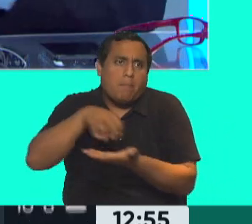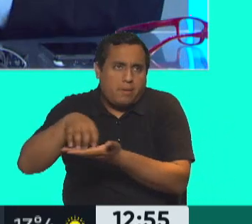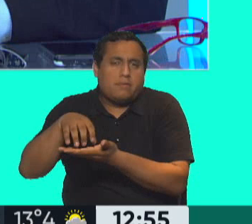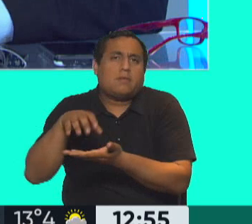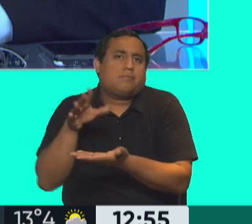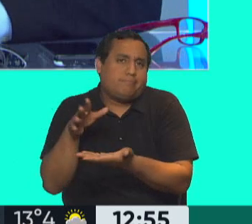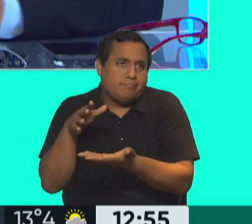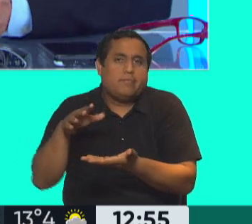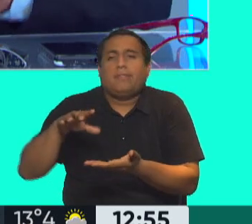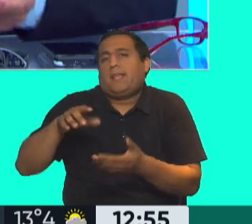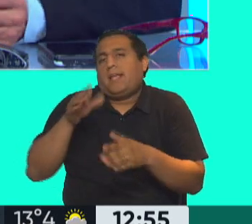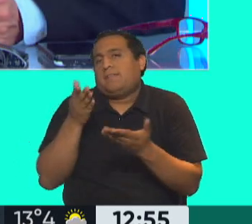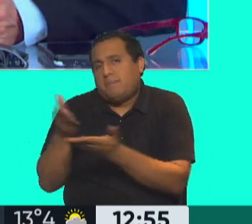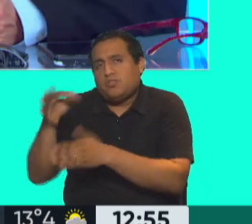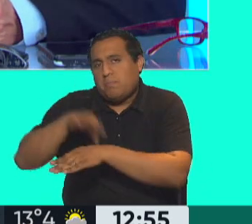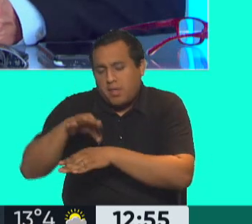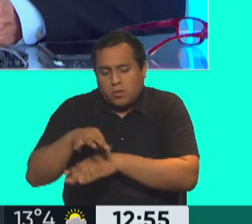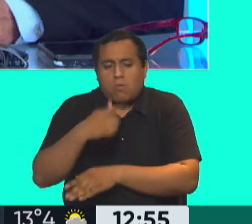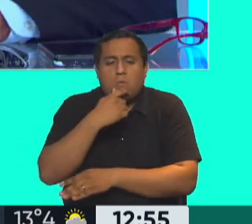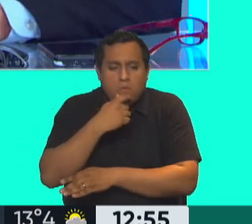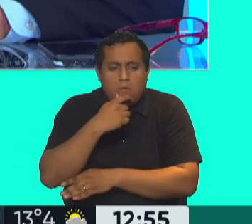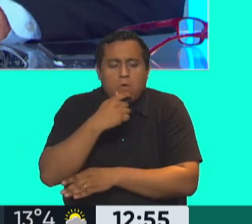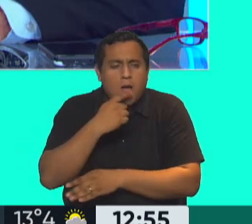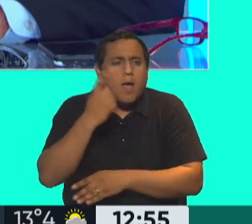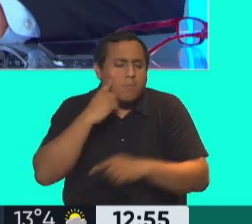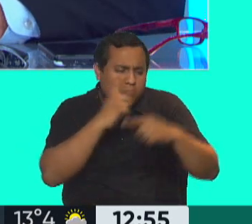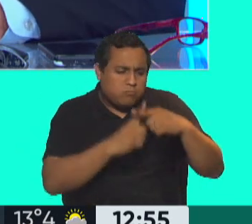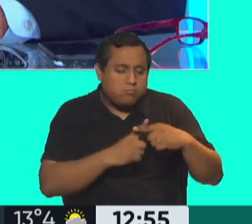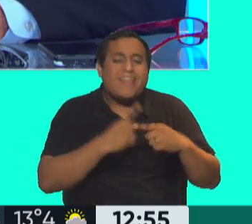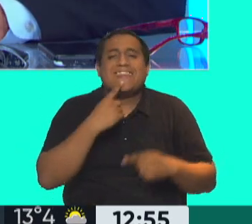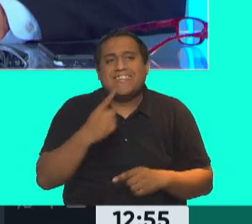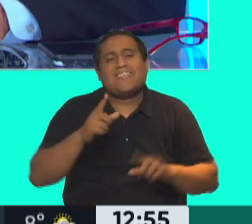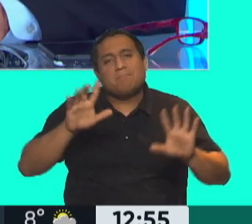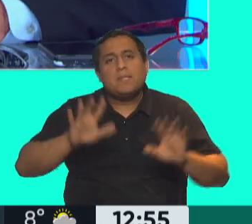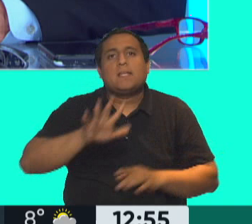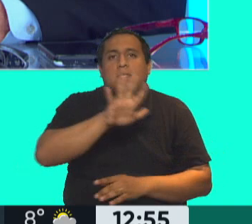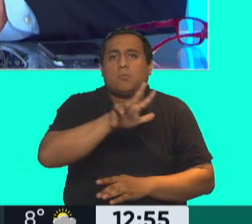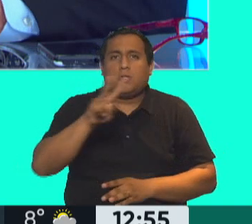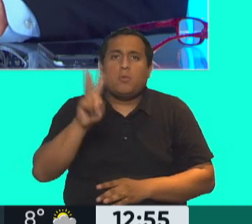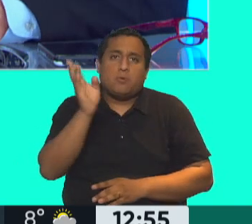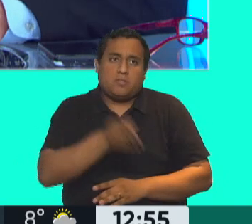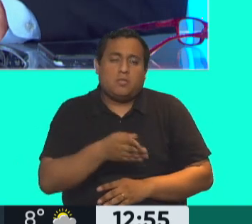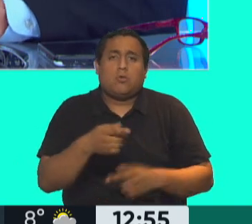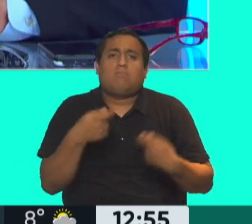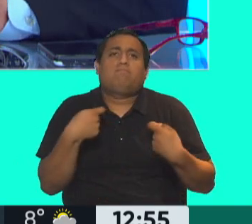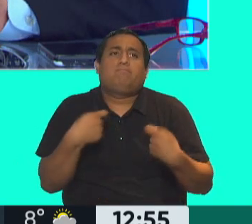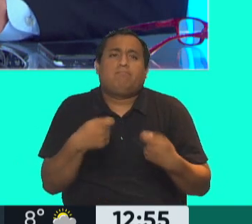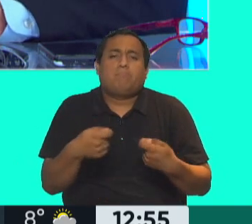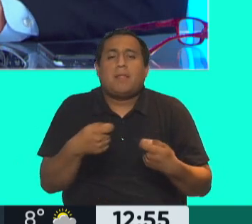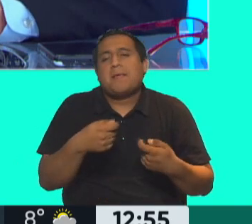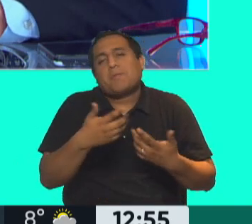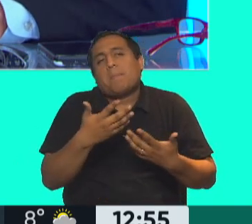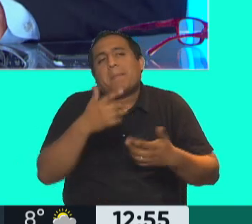estudio que se hizo sobre el tema, una encuesta que arroja que el 52% de los costos son recursos